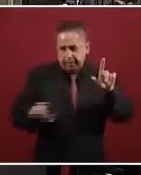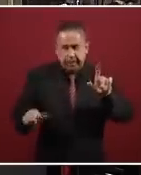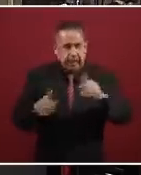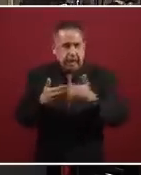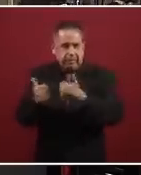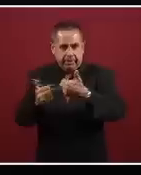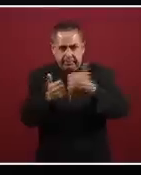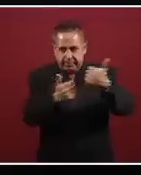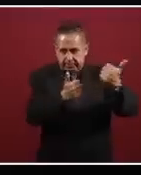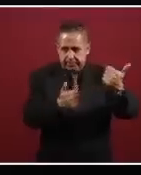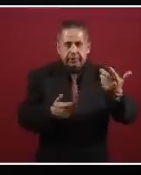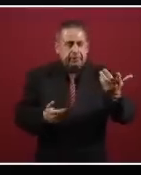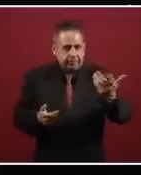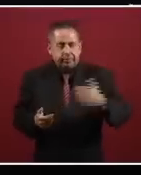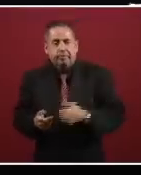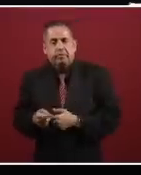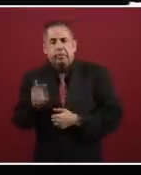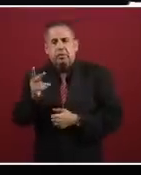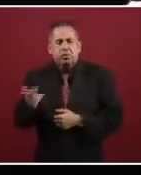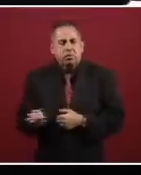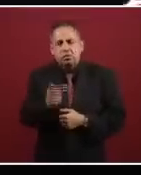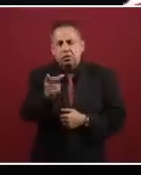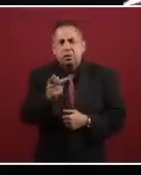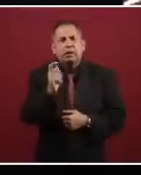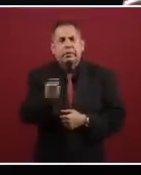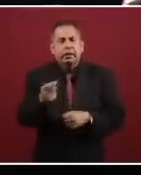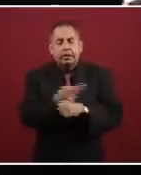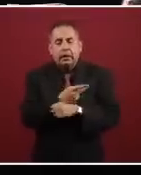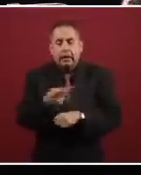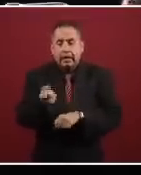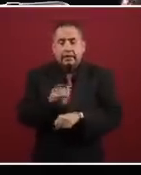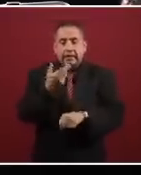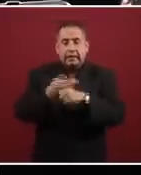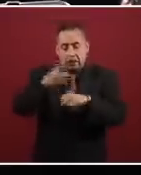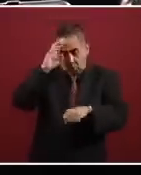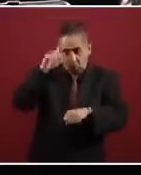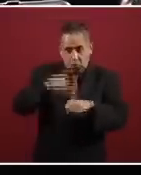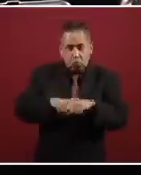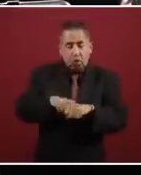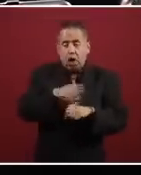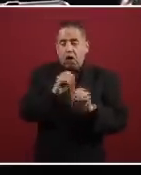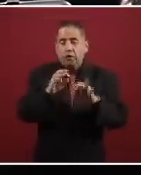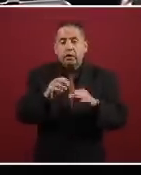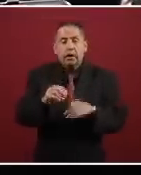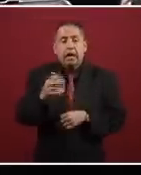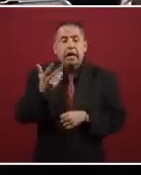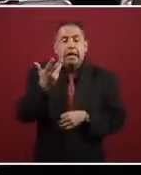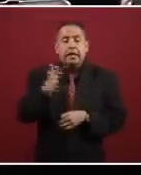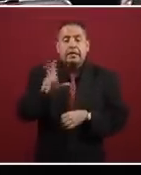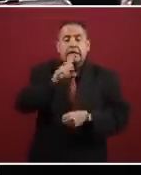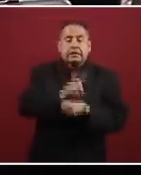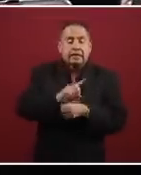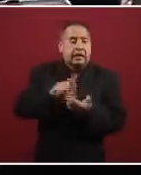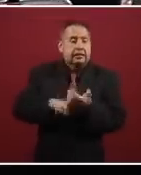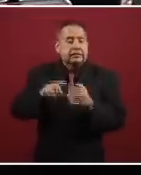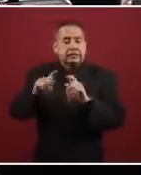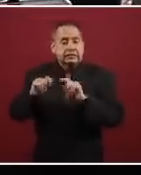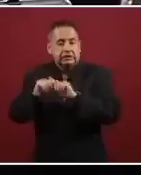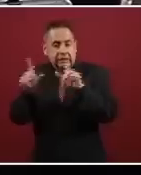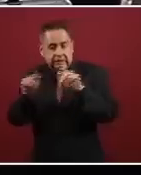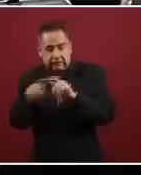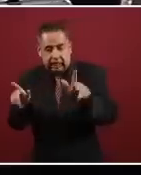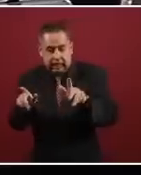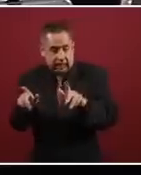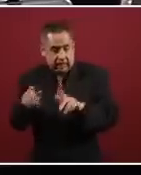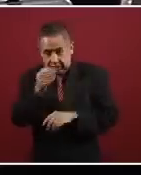solicitud de información, la Secretaría de Cultura solo ha despachado 10 días en Tlaxcala y, según